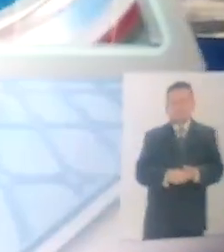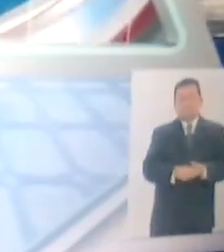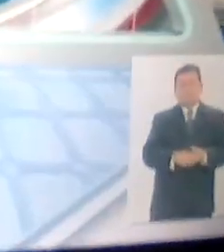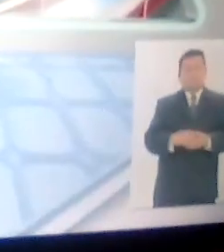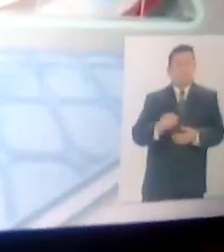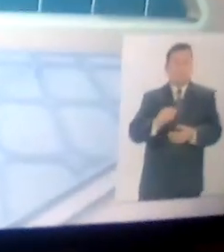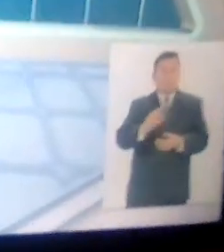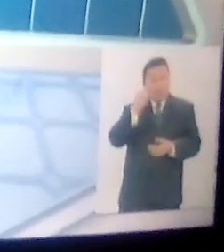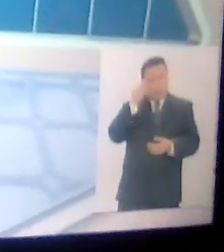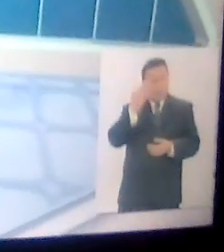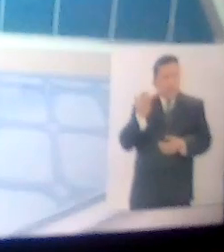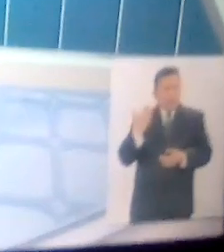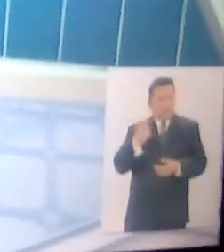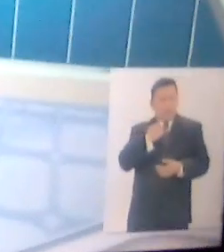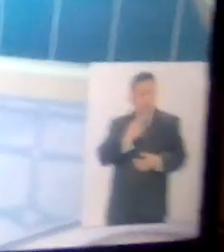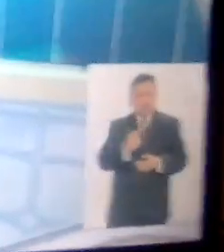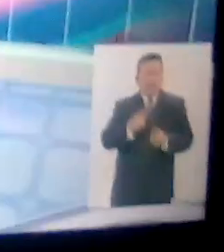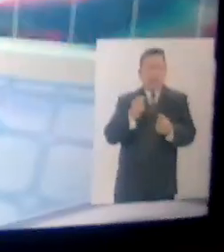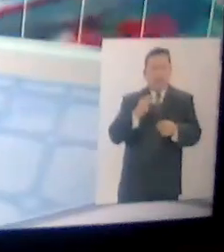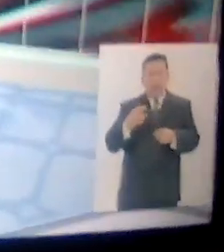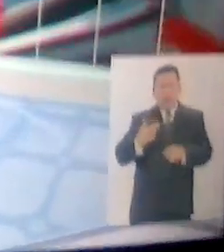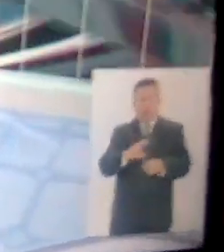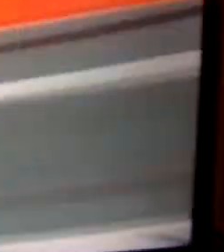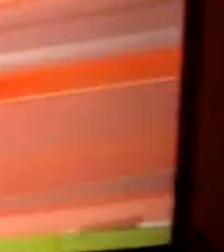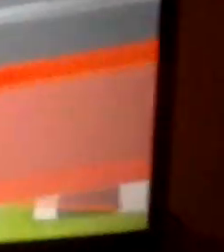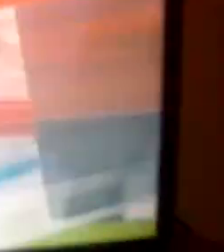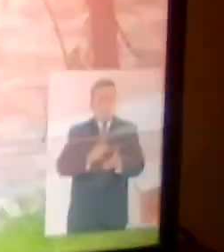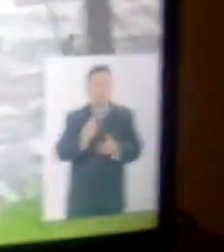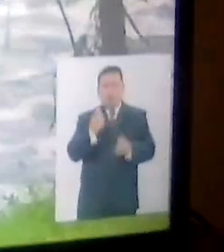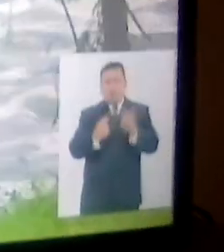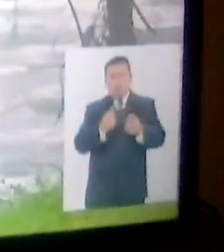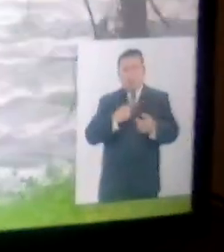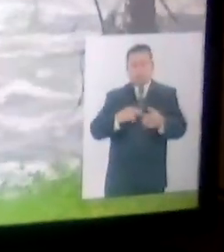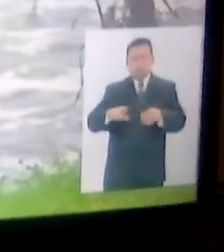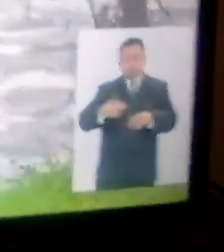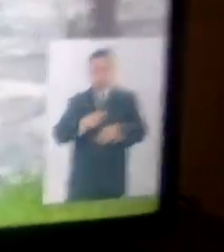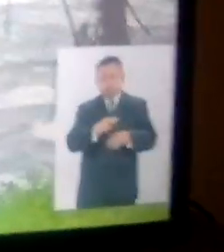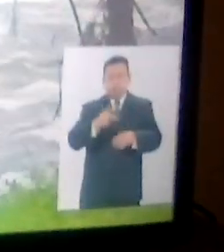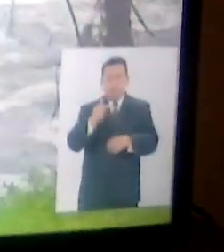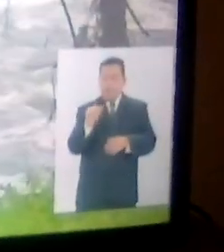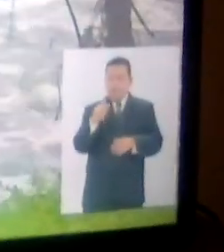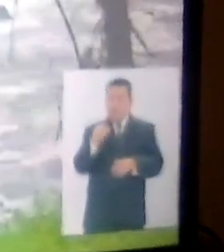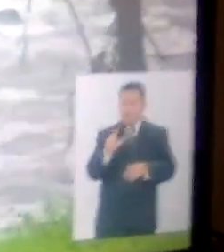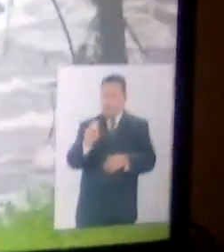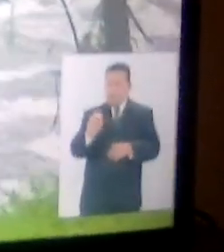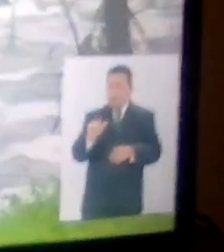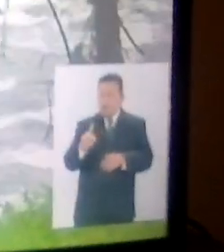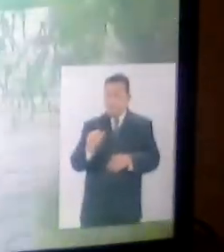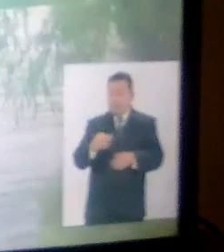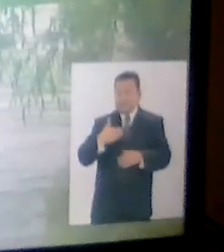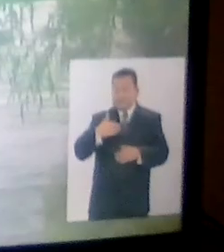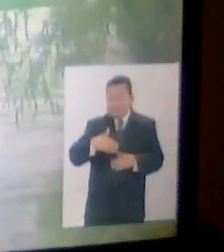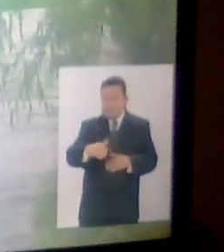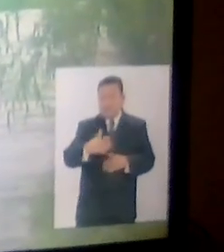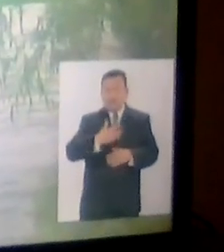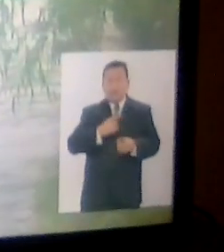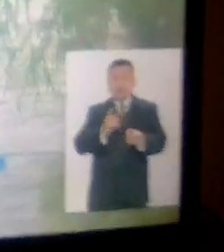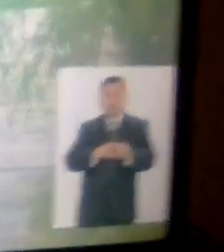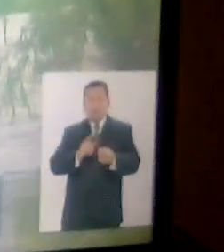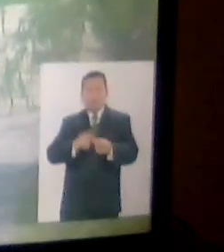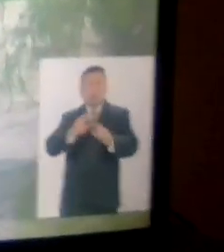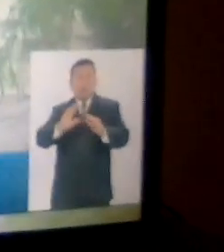Bueno, platicábamos del incremento en el nivel de algunos ríos en Veracruz. La avenida del río Papaloapan podría llegar en próximas horas a